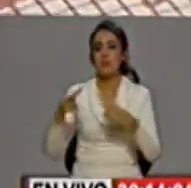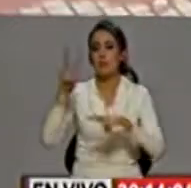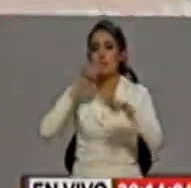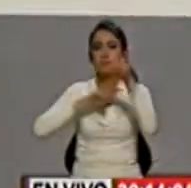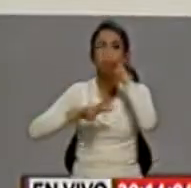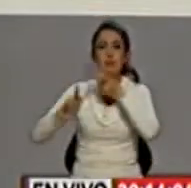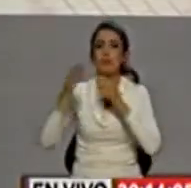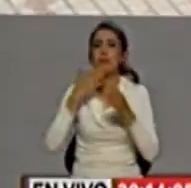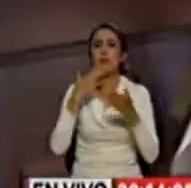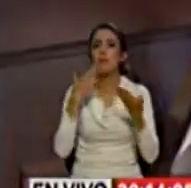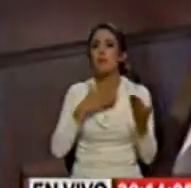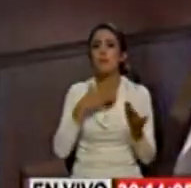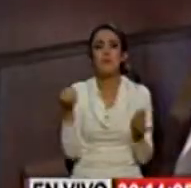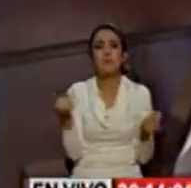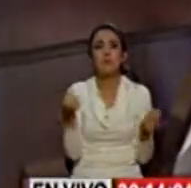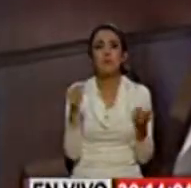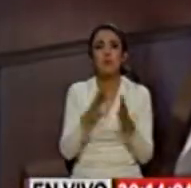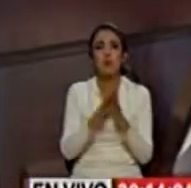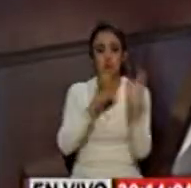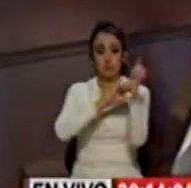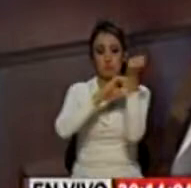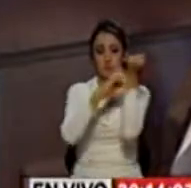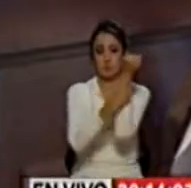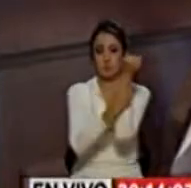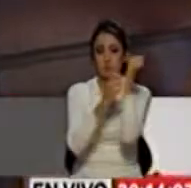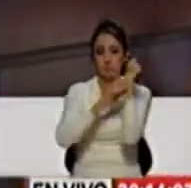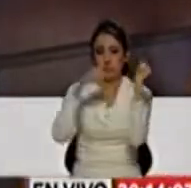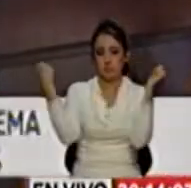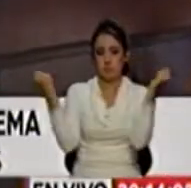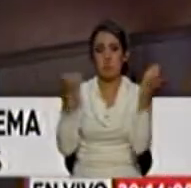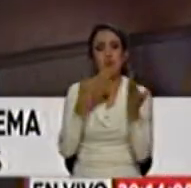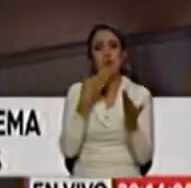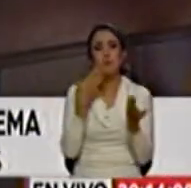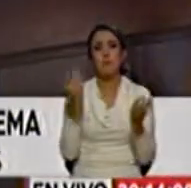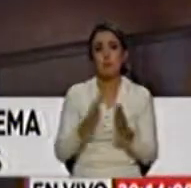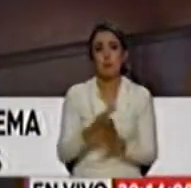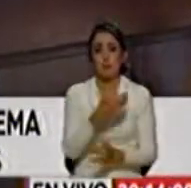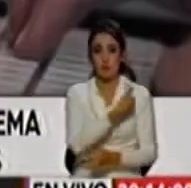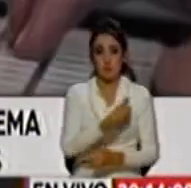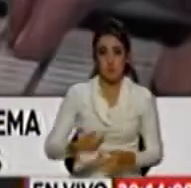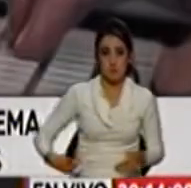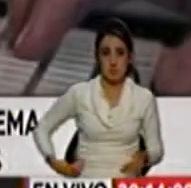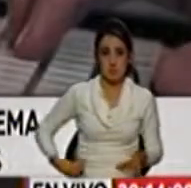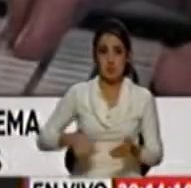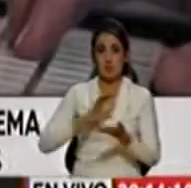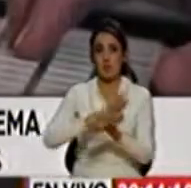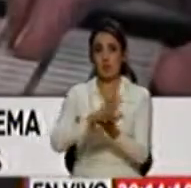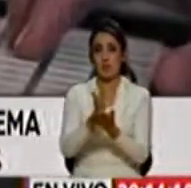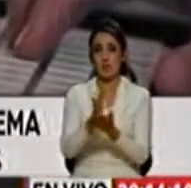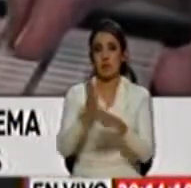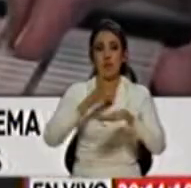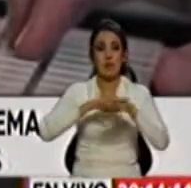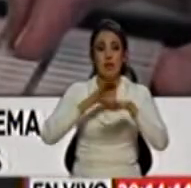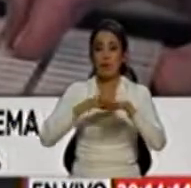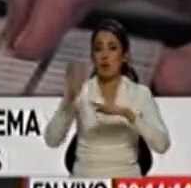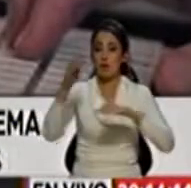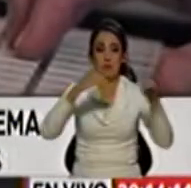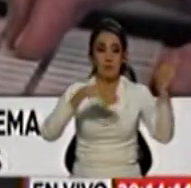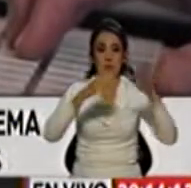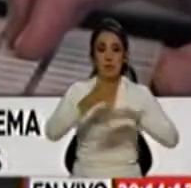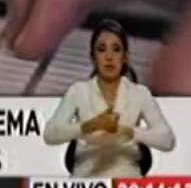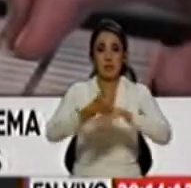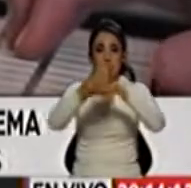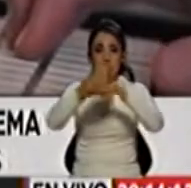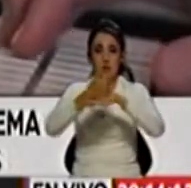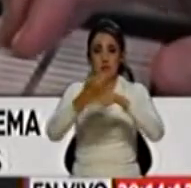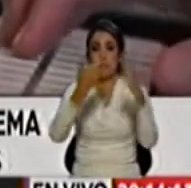electrónicos. Tras lo ocurrido este fin de semana, la presidenta del Parlamento anunció en Twitter que la Asamblea convocará a las autoridades responsables del caso